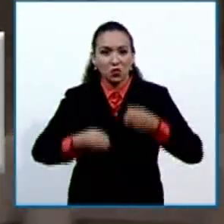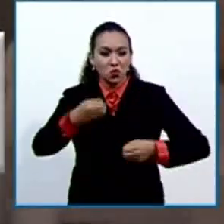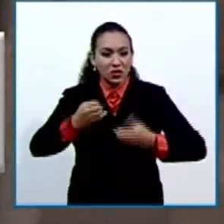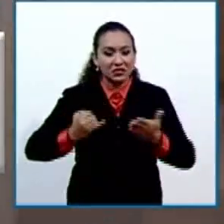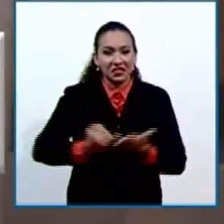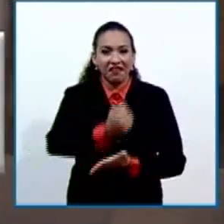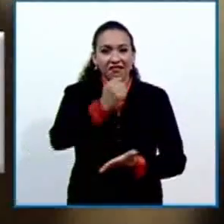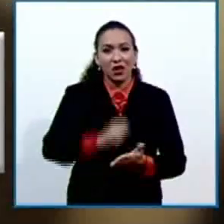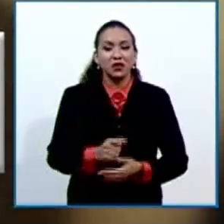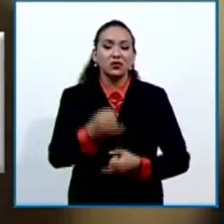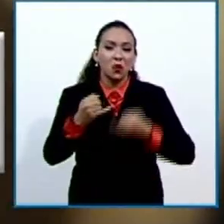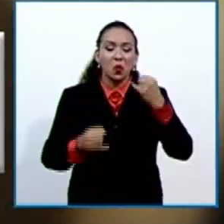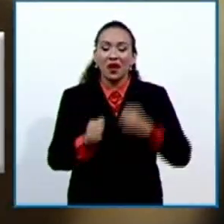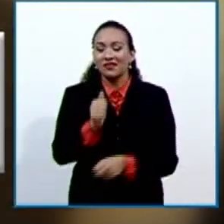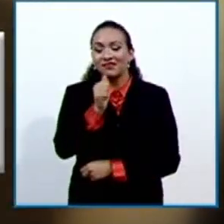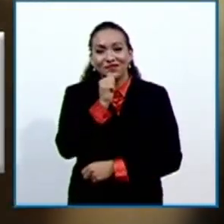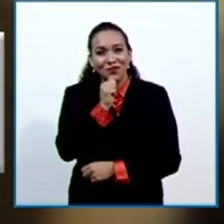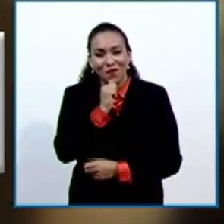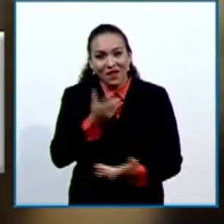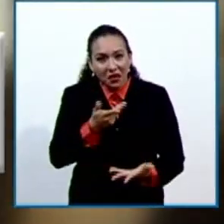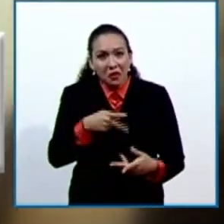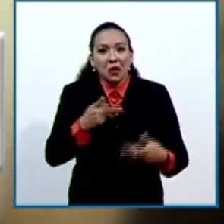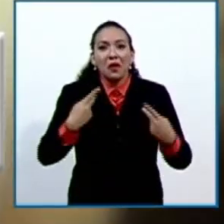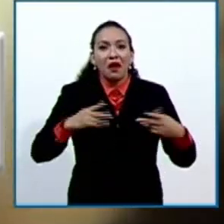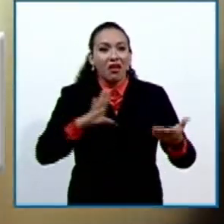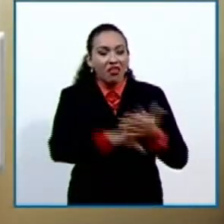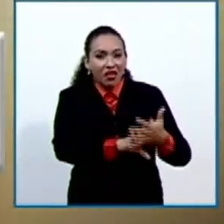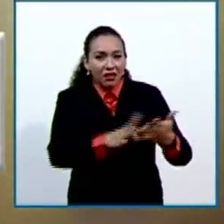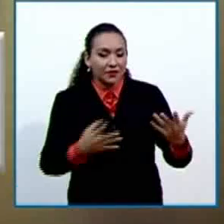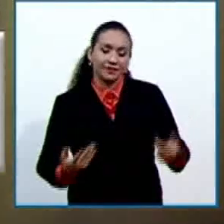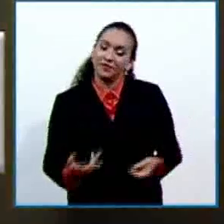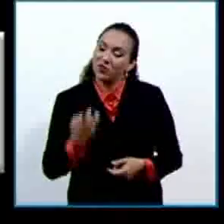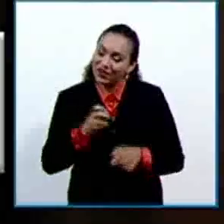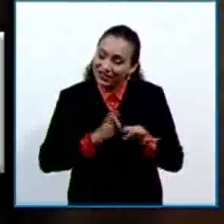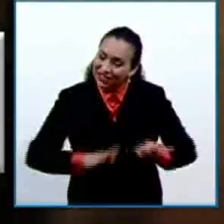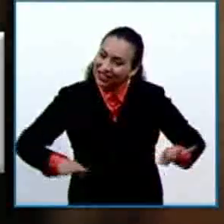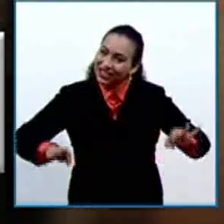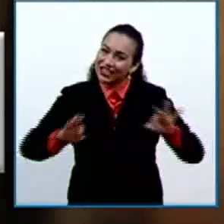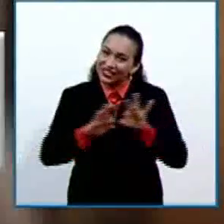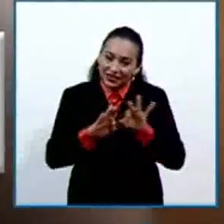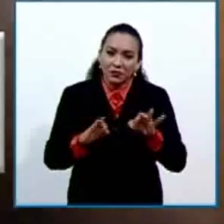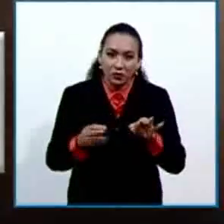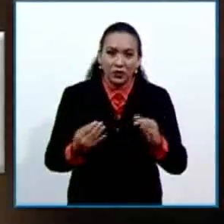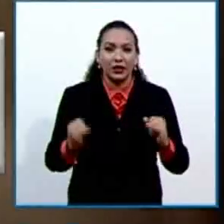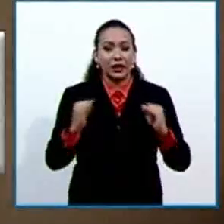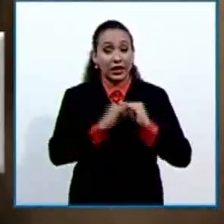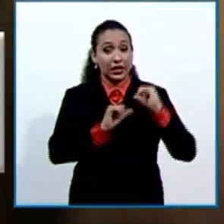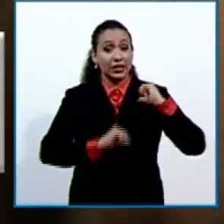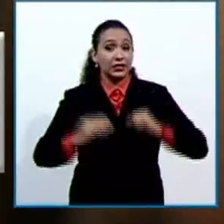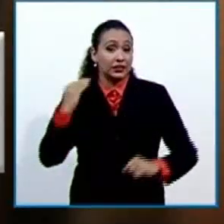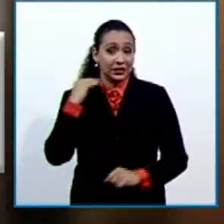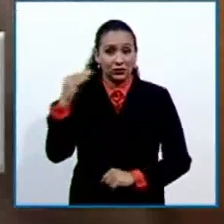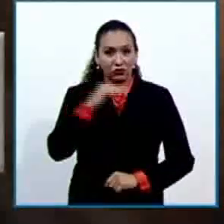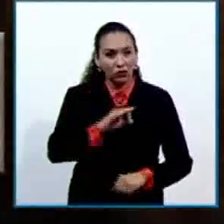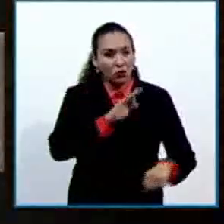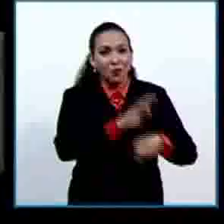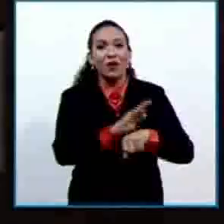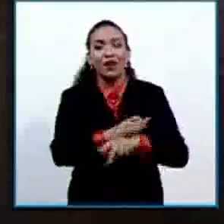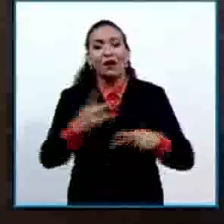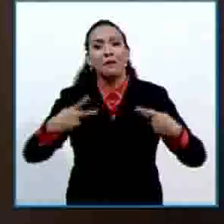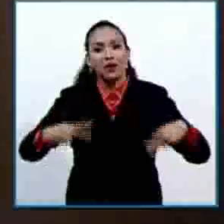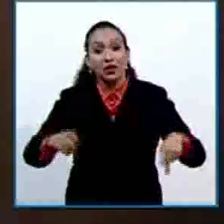Humanos, las autoridades deben justificar y acreditar de manera sólida la necesidad de privar a alguien de su